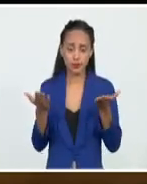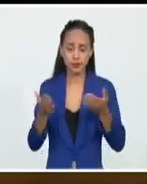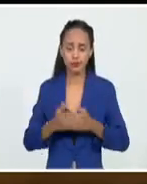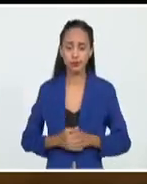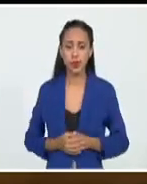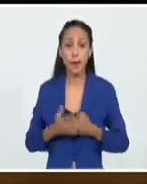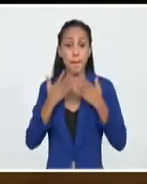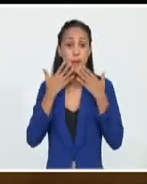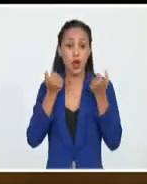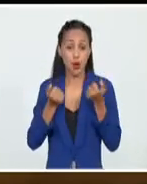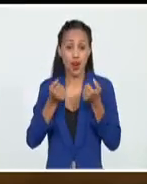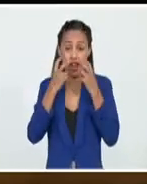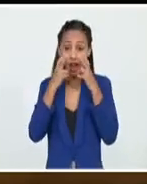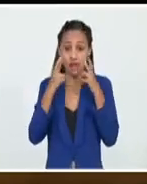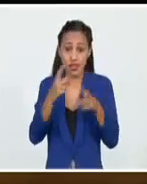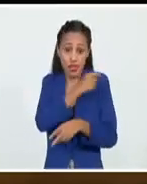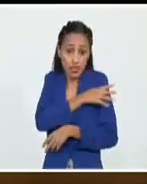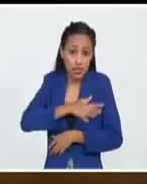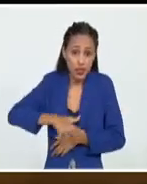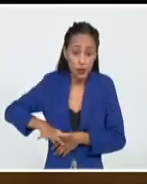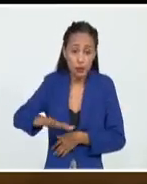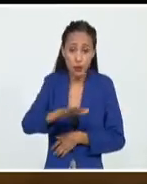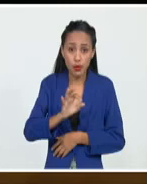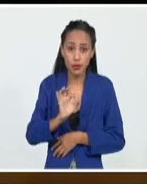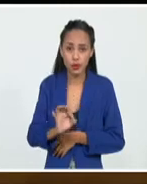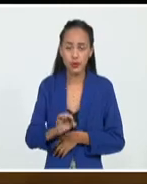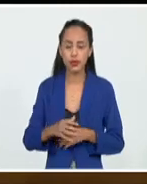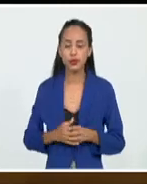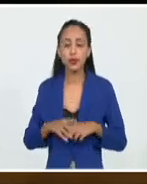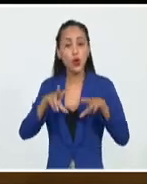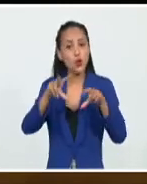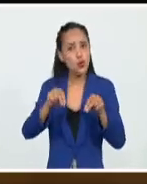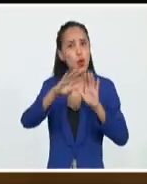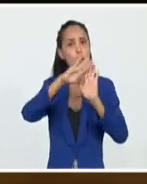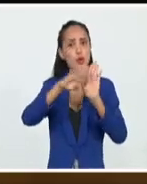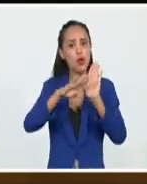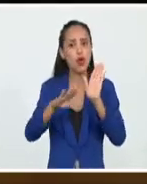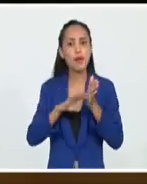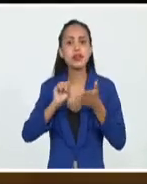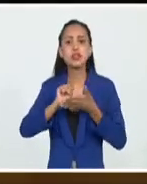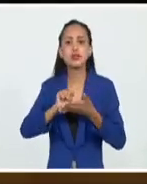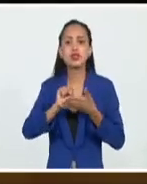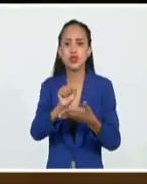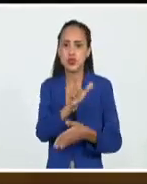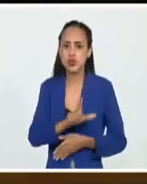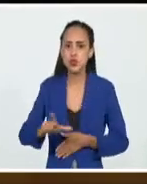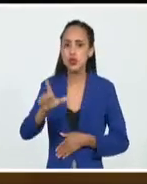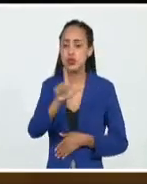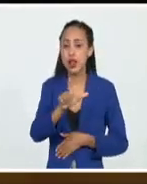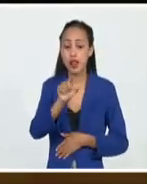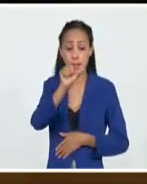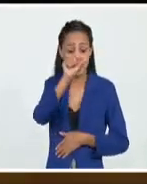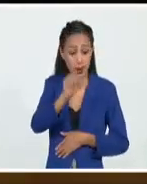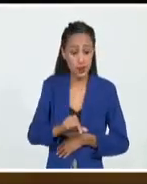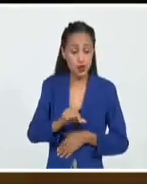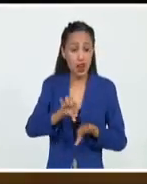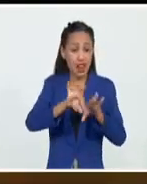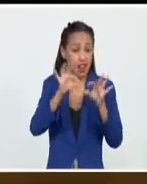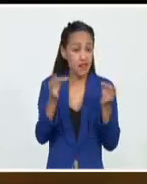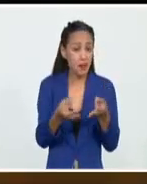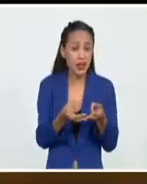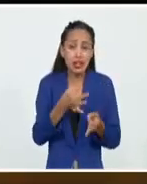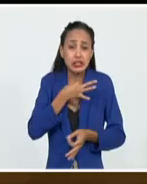población e implementar nuevos programas y servicios sociales dirigidos a las personas y núcleos familiares